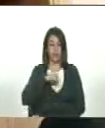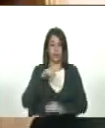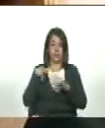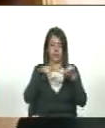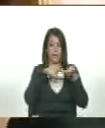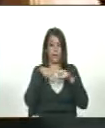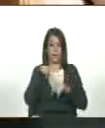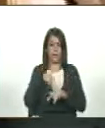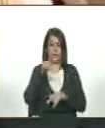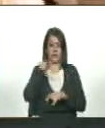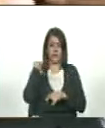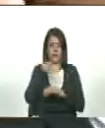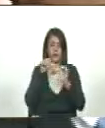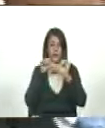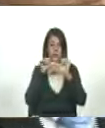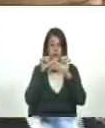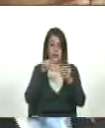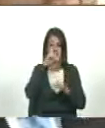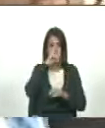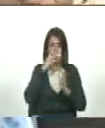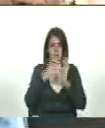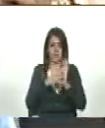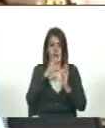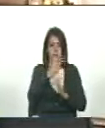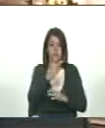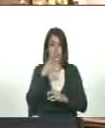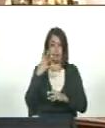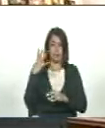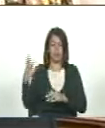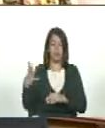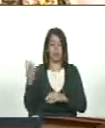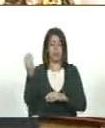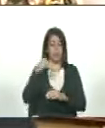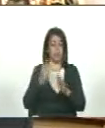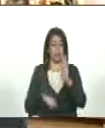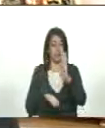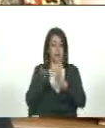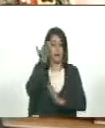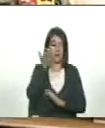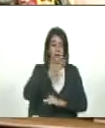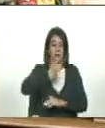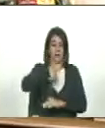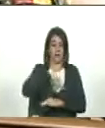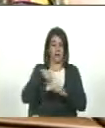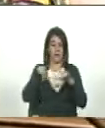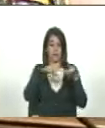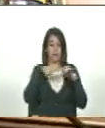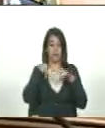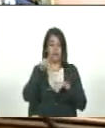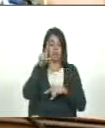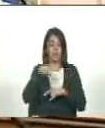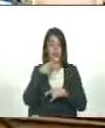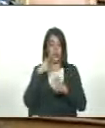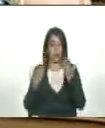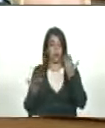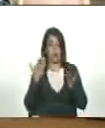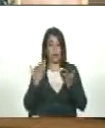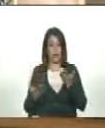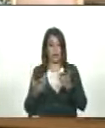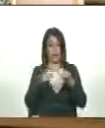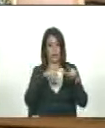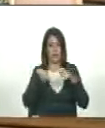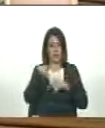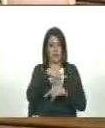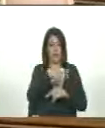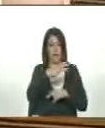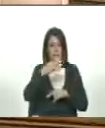región, sino que la mantiene para el año 2024 como más alta de nuestra región. Incluso comparando con la zona